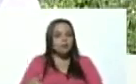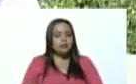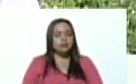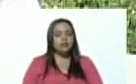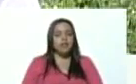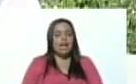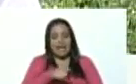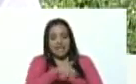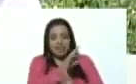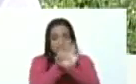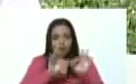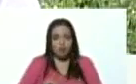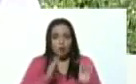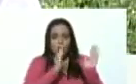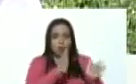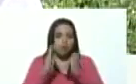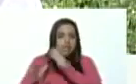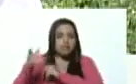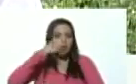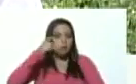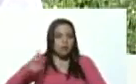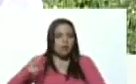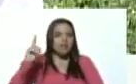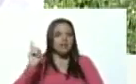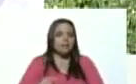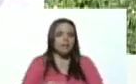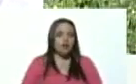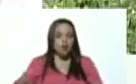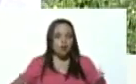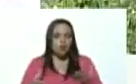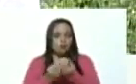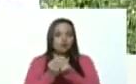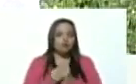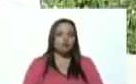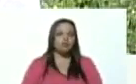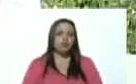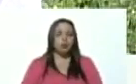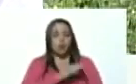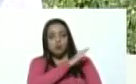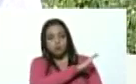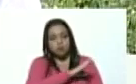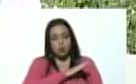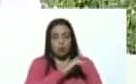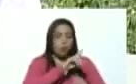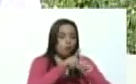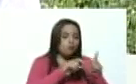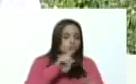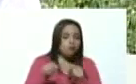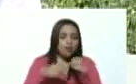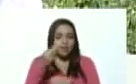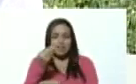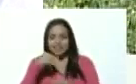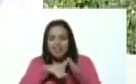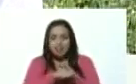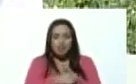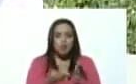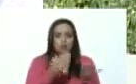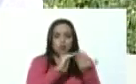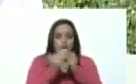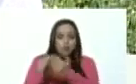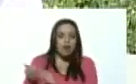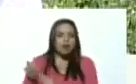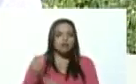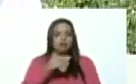Organización Popular, a través de los consejos consultivos que tienen ahí en sus comunidades, que